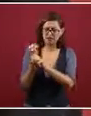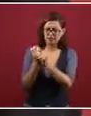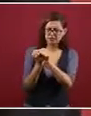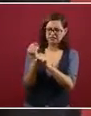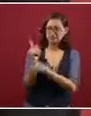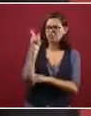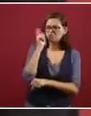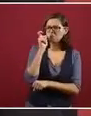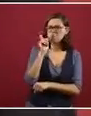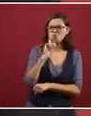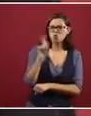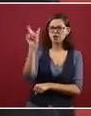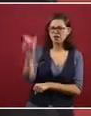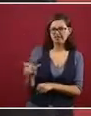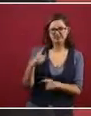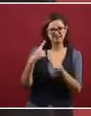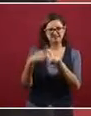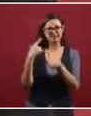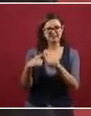Ellos